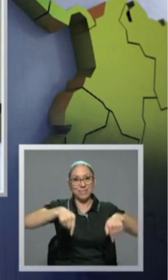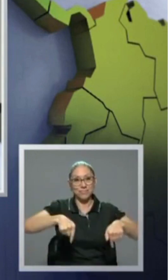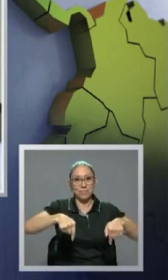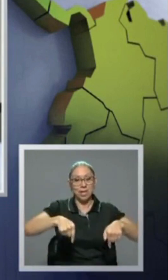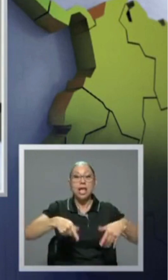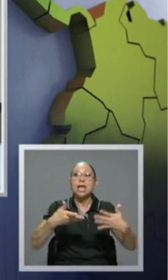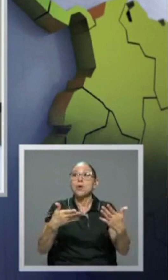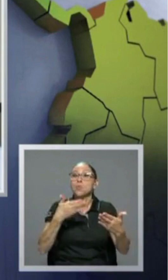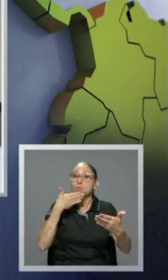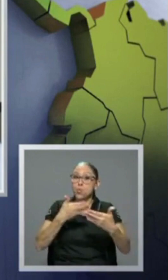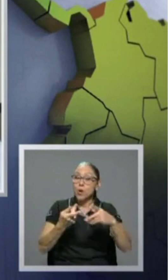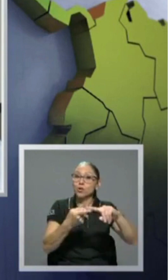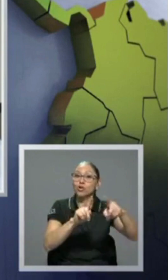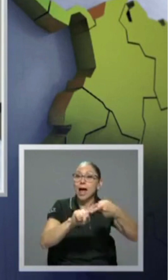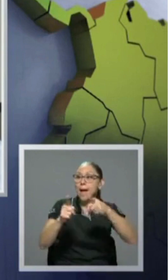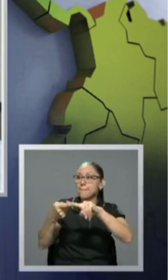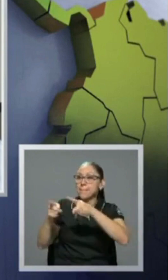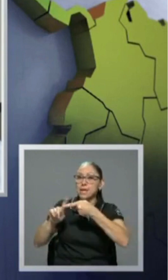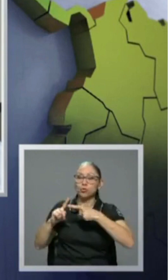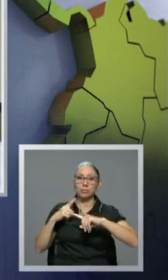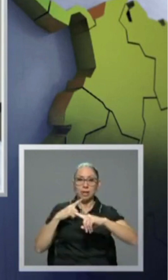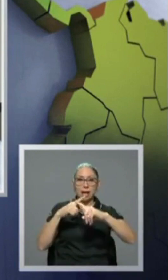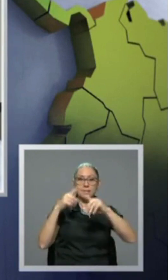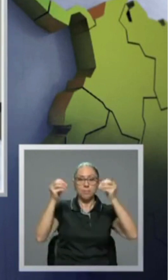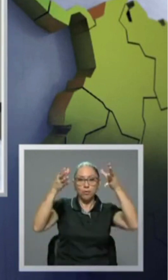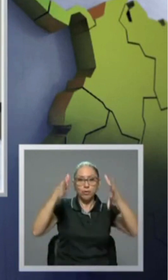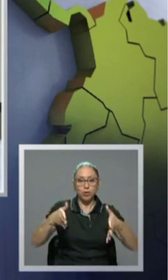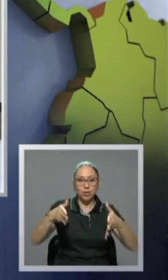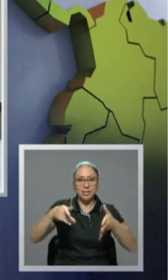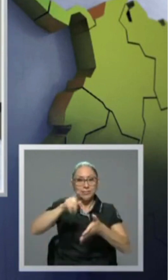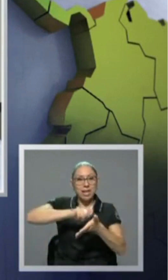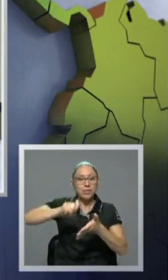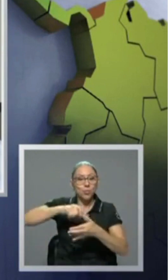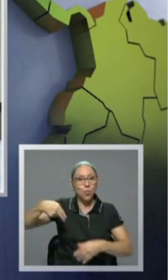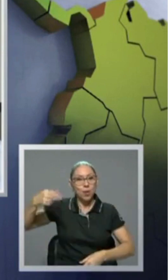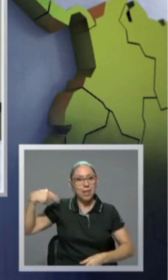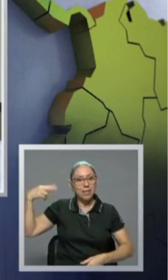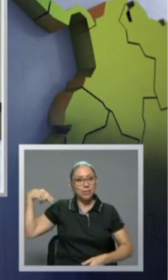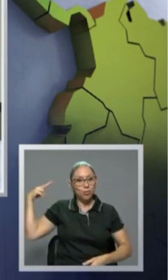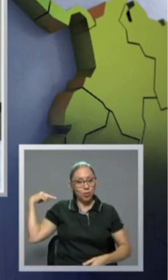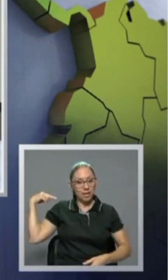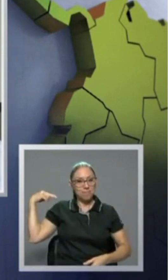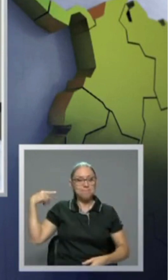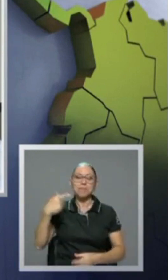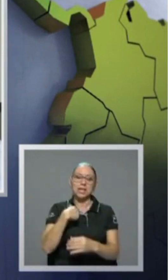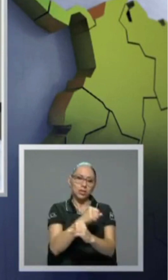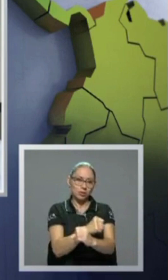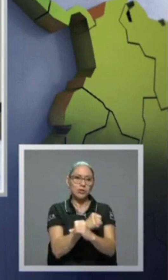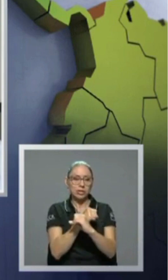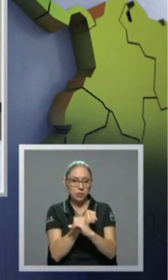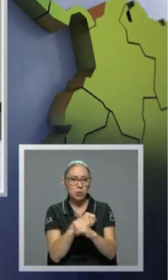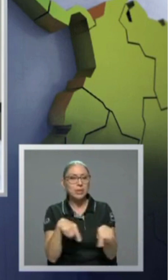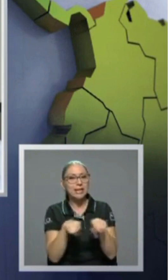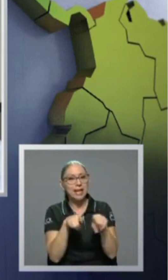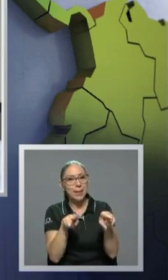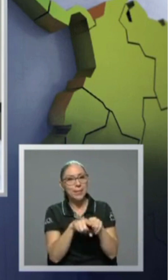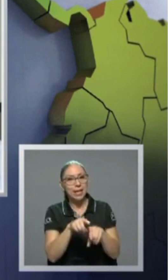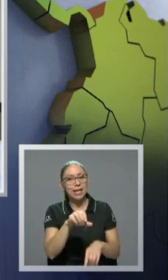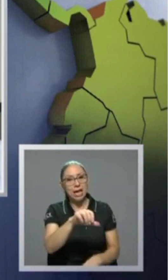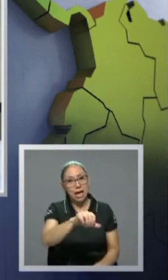profesores de la Escuela de Historia, y estoy seguro que también en